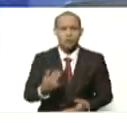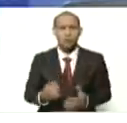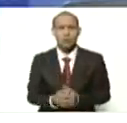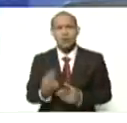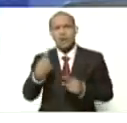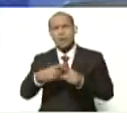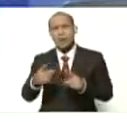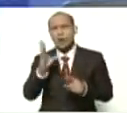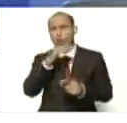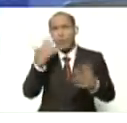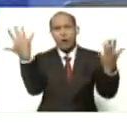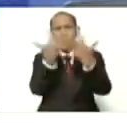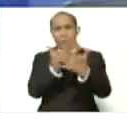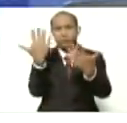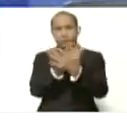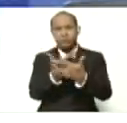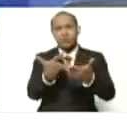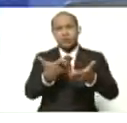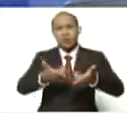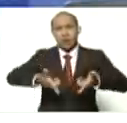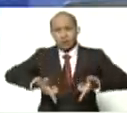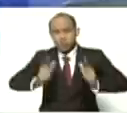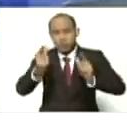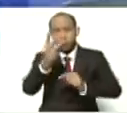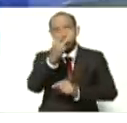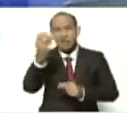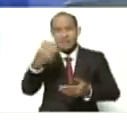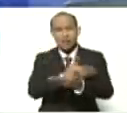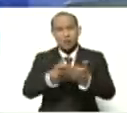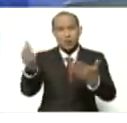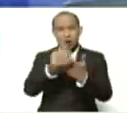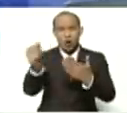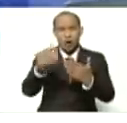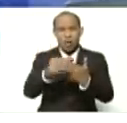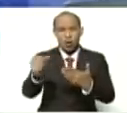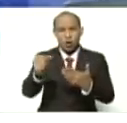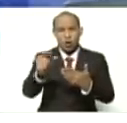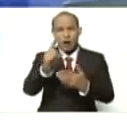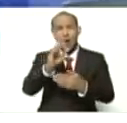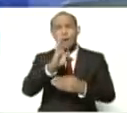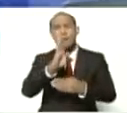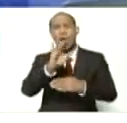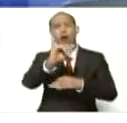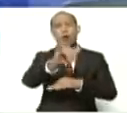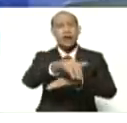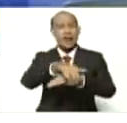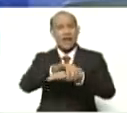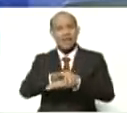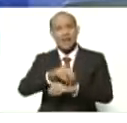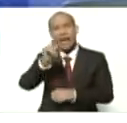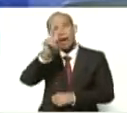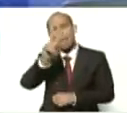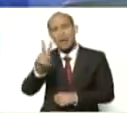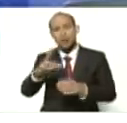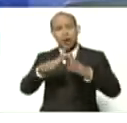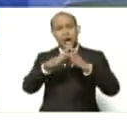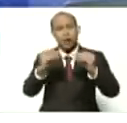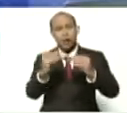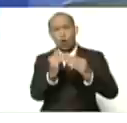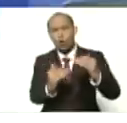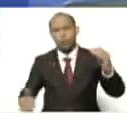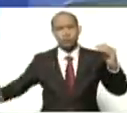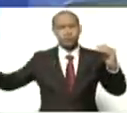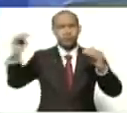si se liberan estos primeros 300 millones de dólares del banco de inglaterra venezuela toda saldrá ganando